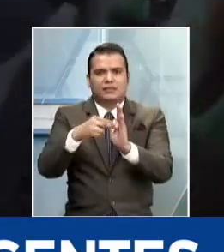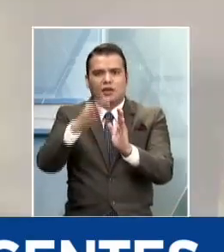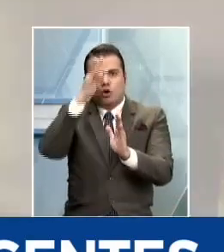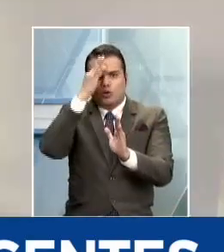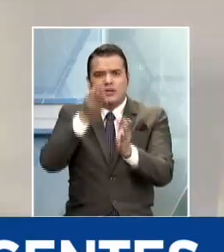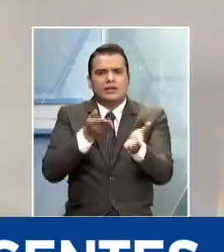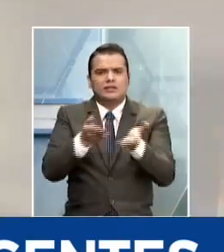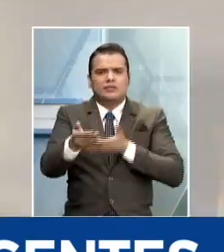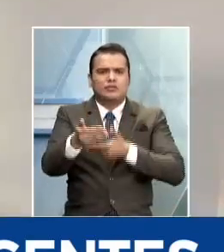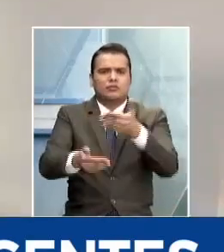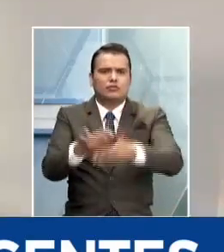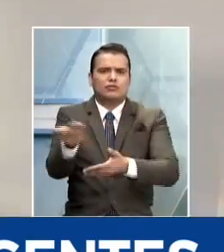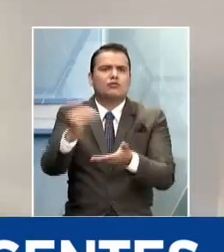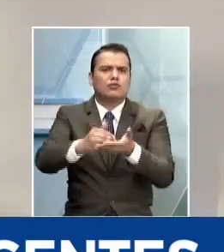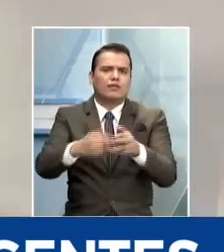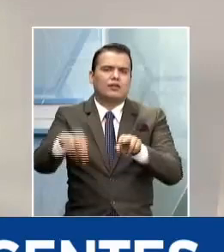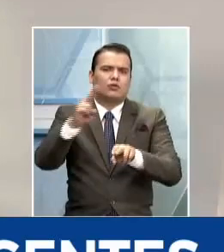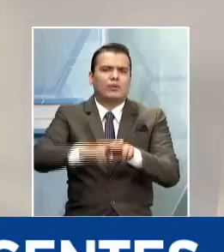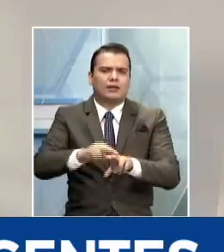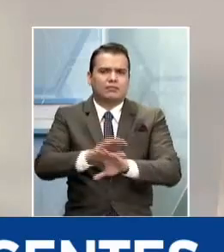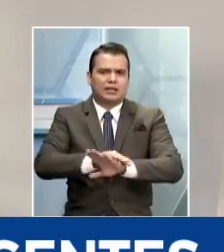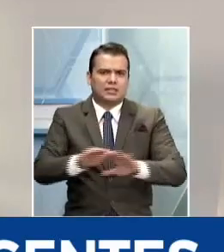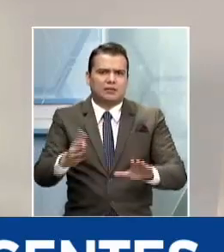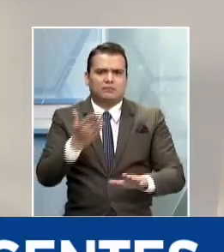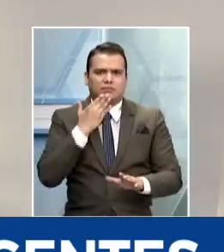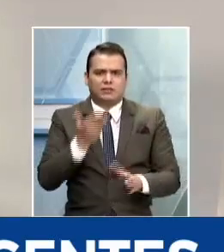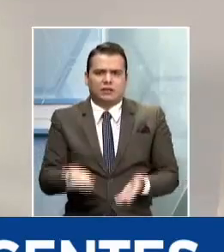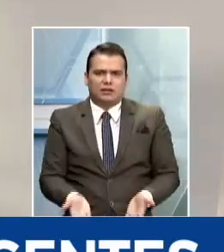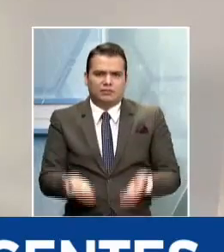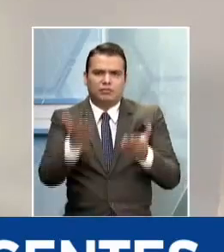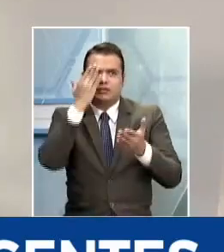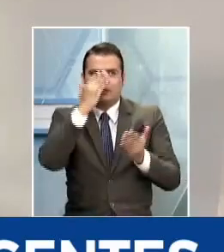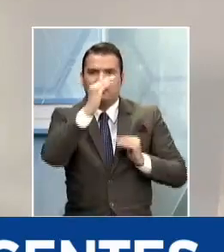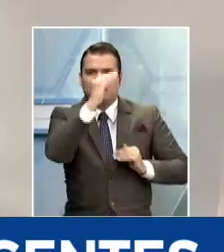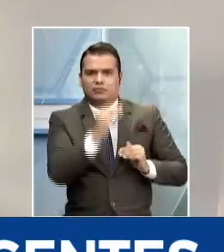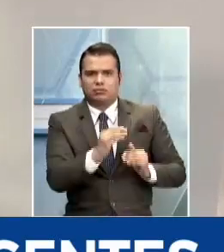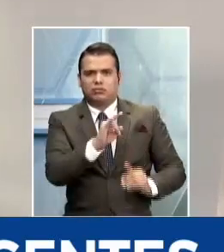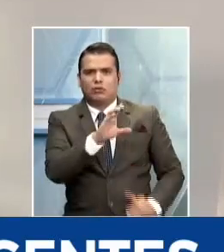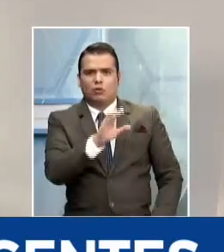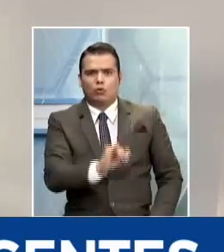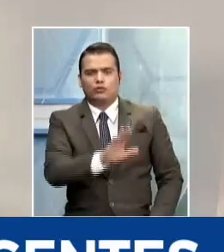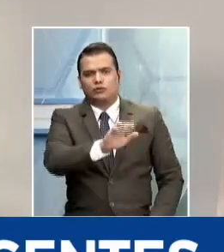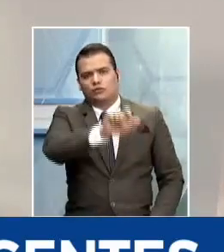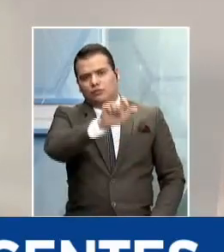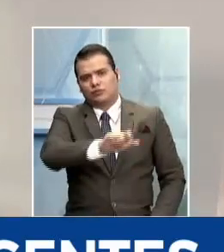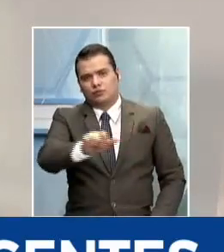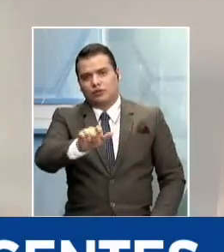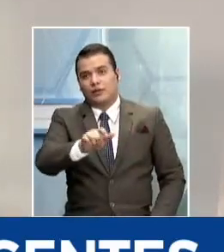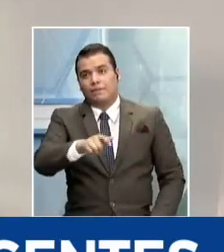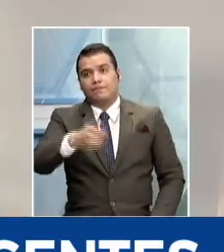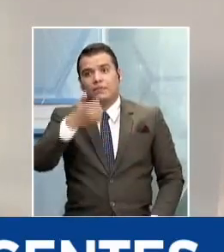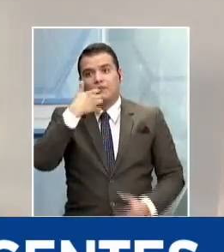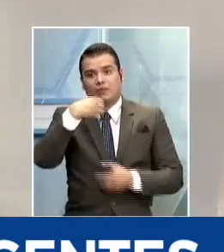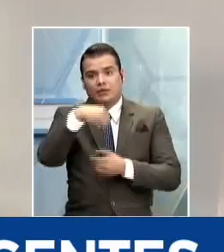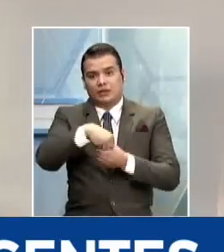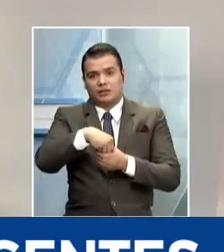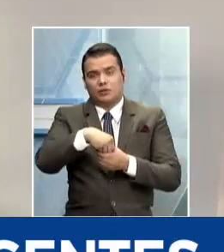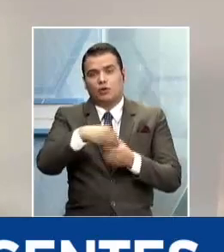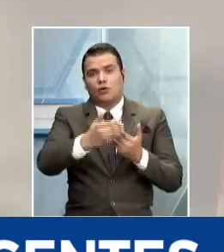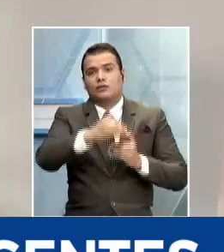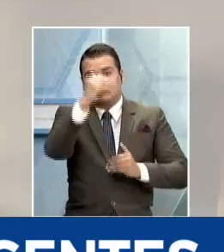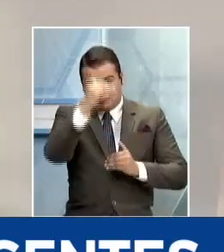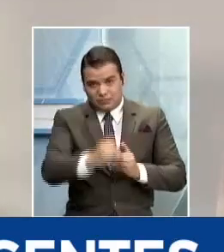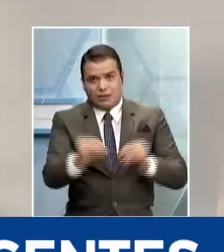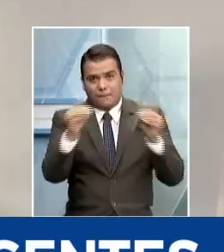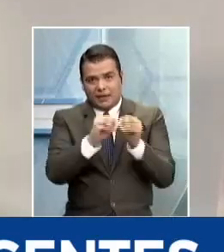sus procedimientos quirúrgicos paulatinamente a la disminución de nuestra alerta. Desde luego necesitamos que la ocupación de camas de UCI baje